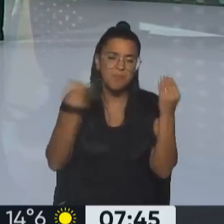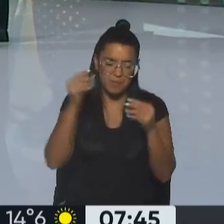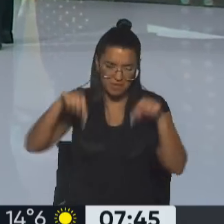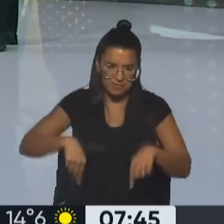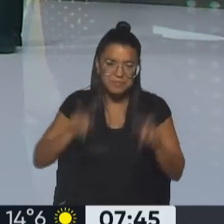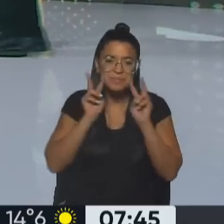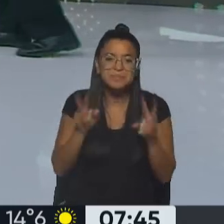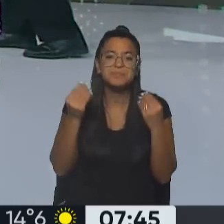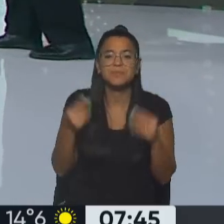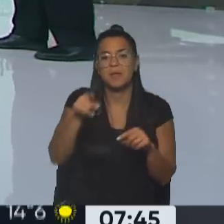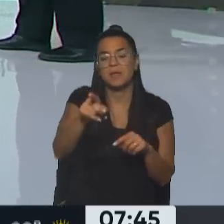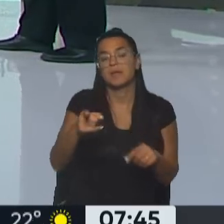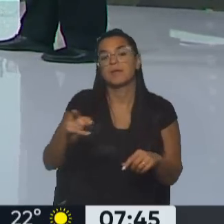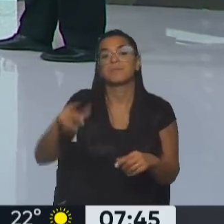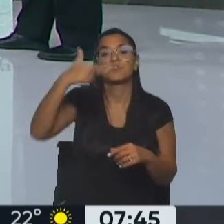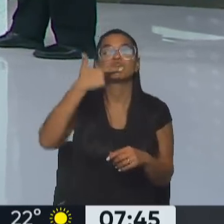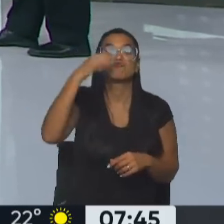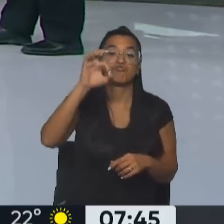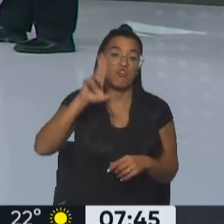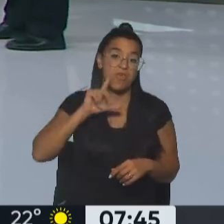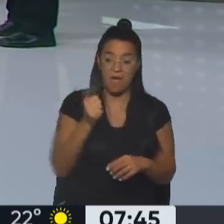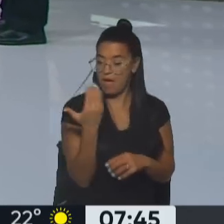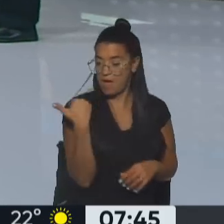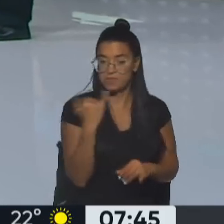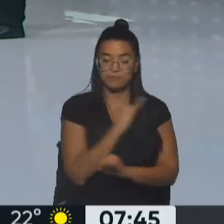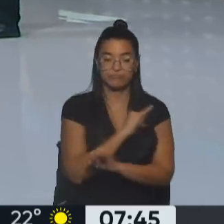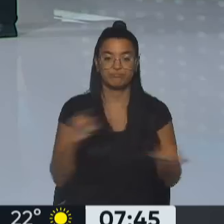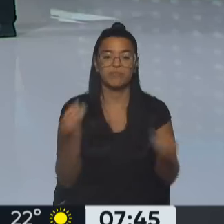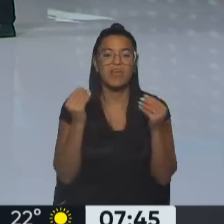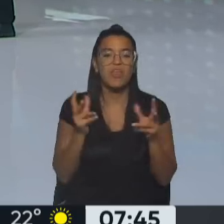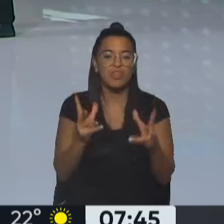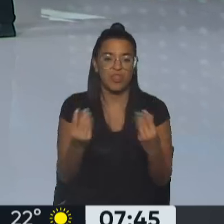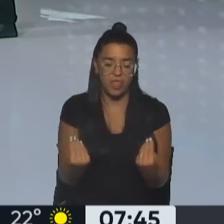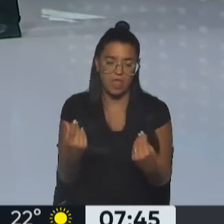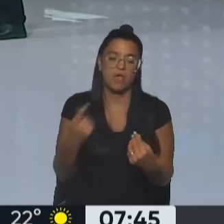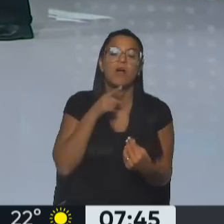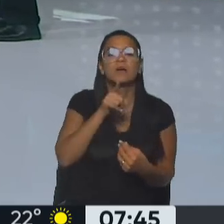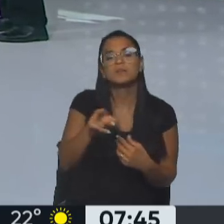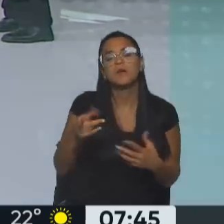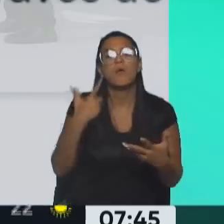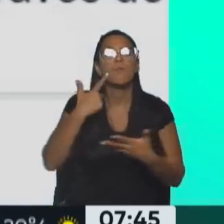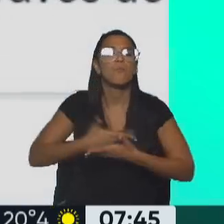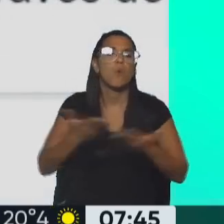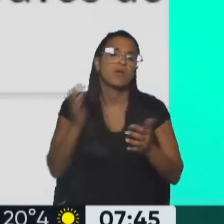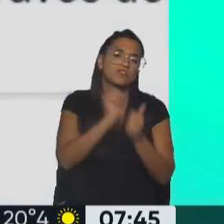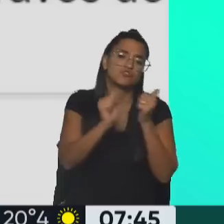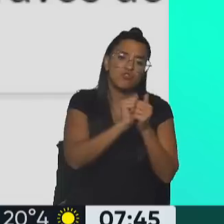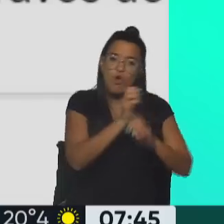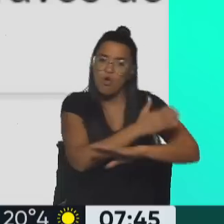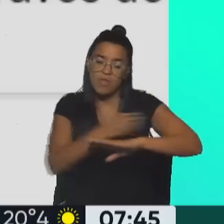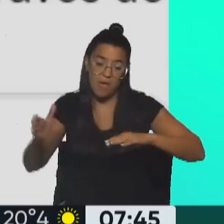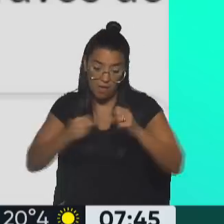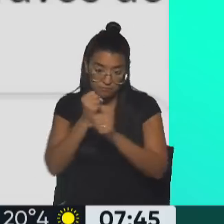con esta parte. Esto es lo que dijo Martín Soria ayer, que es lo que termina poniendo en superficie toda la historia. Hasta este